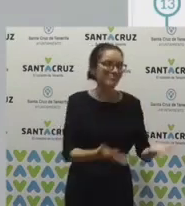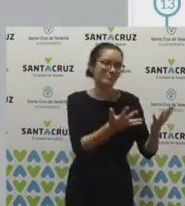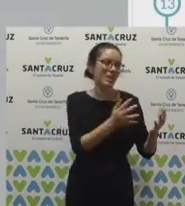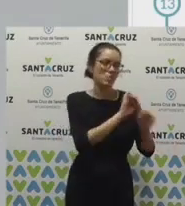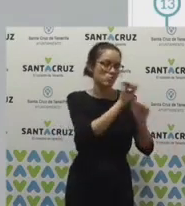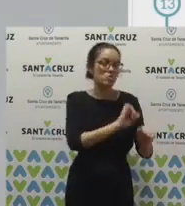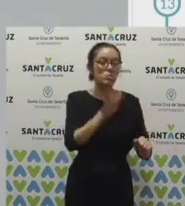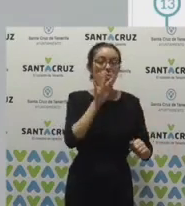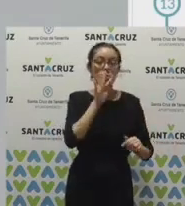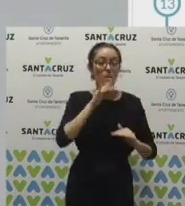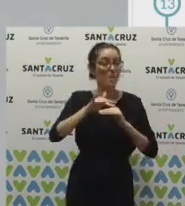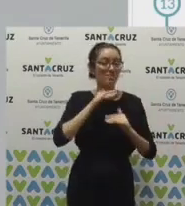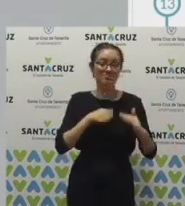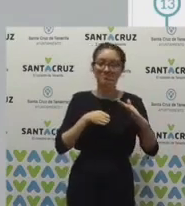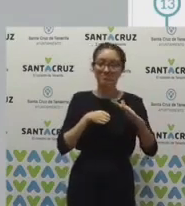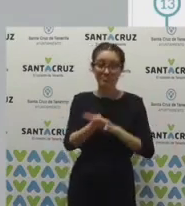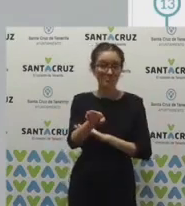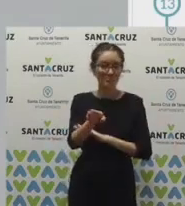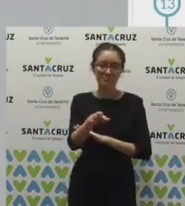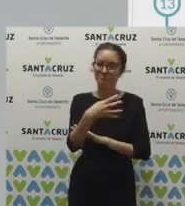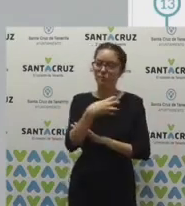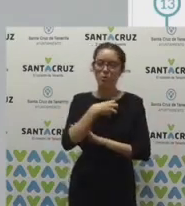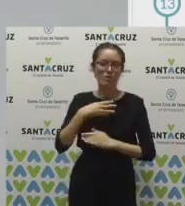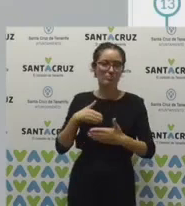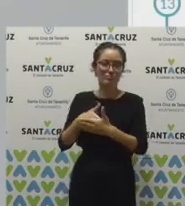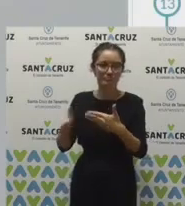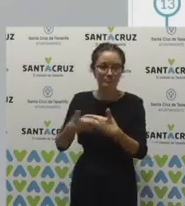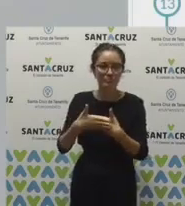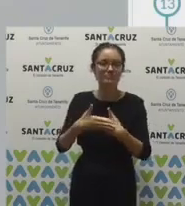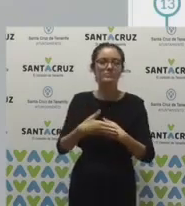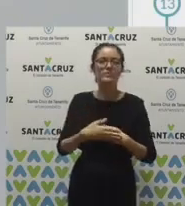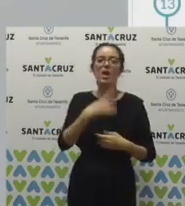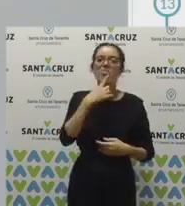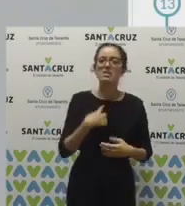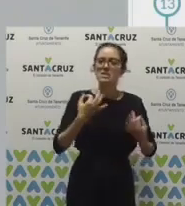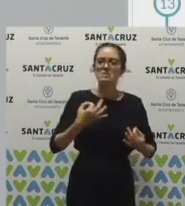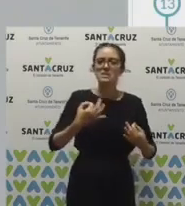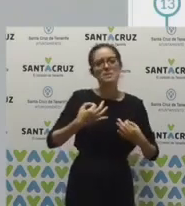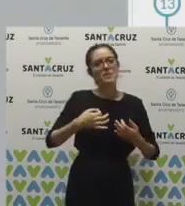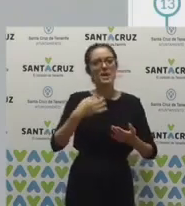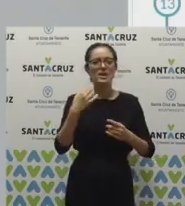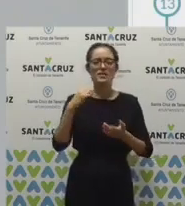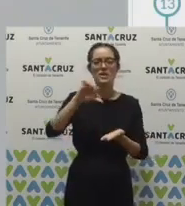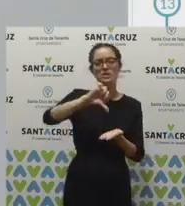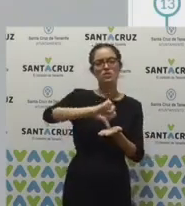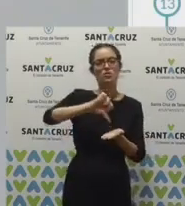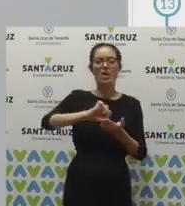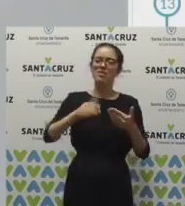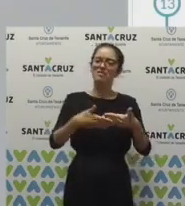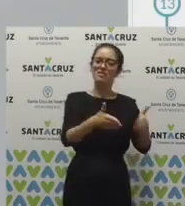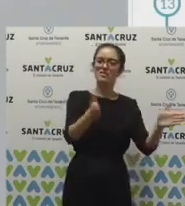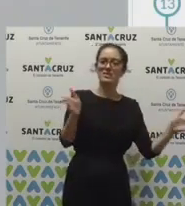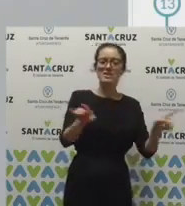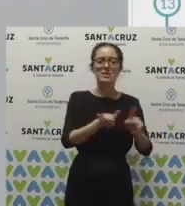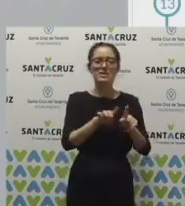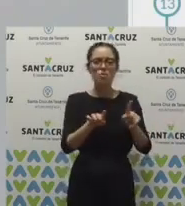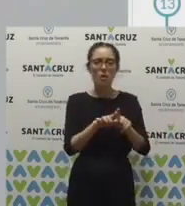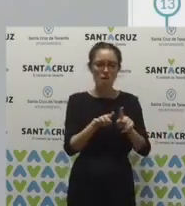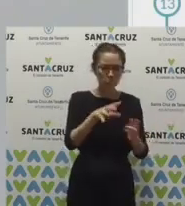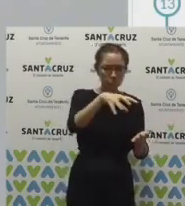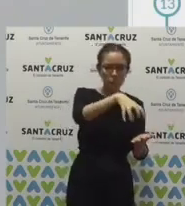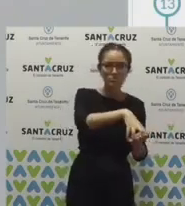no hay acceso al mar nos hablan siempre de abrir la ciudad al mar y van a cerrar una instalación de deportes marinos